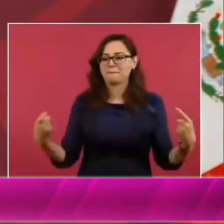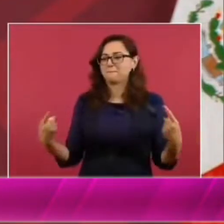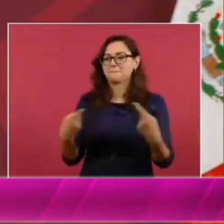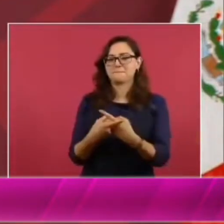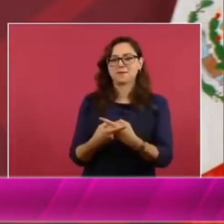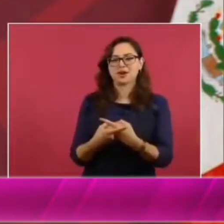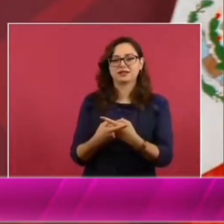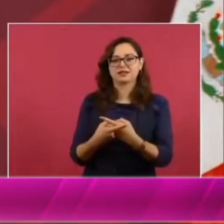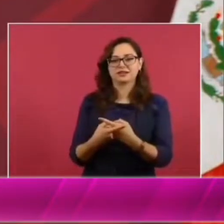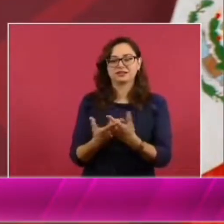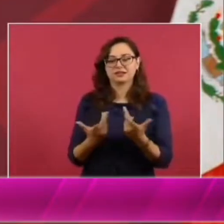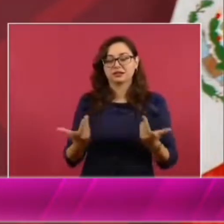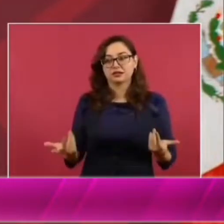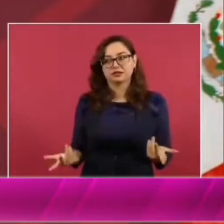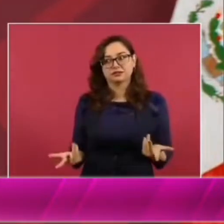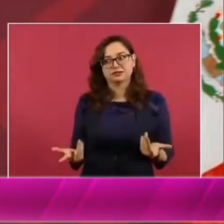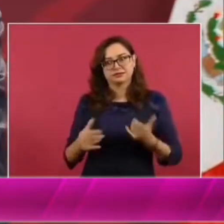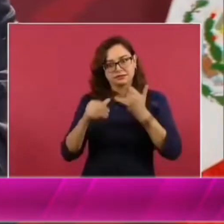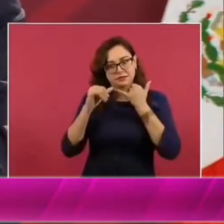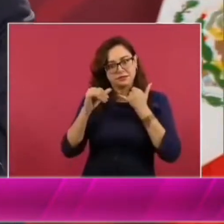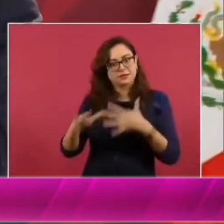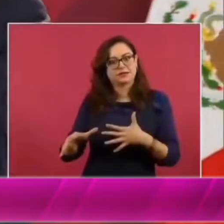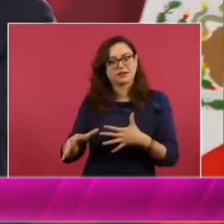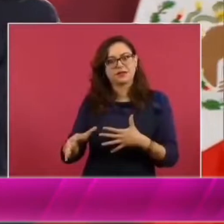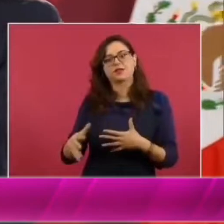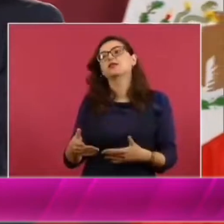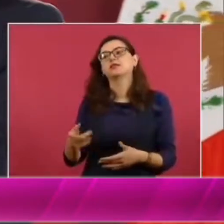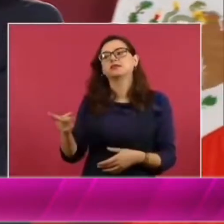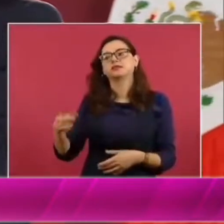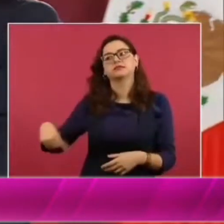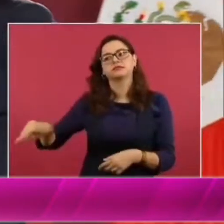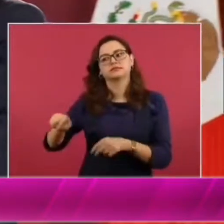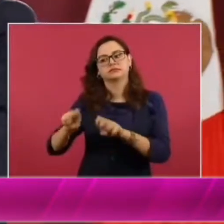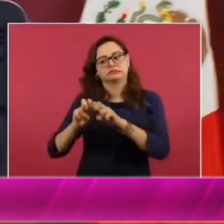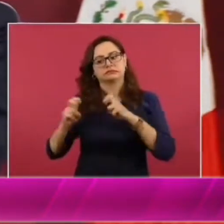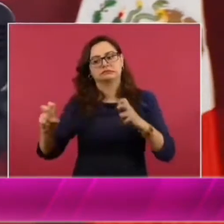Y los ministros no están para eso. Bueno,